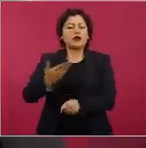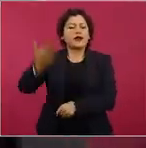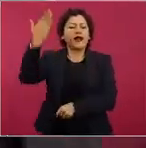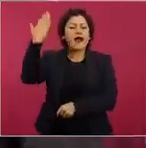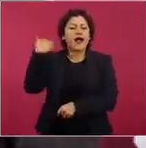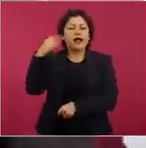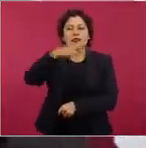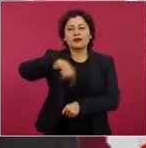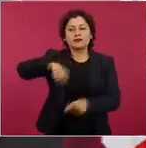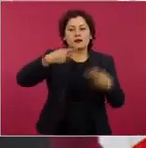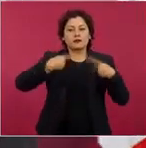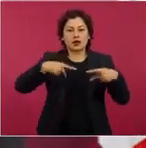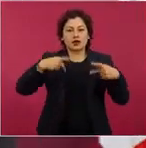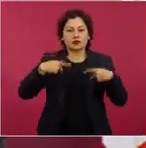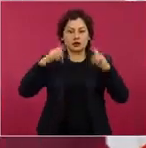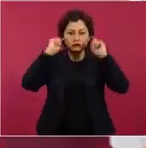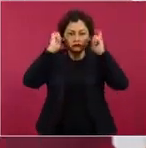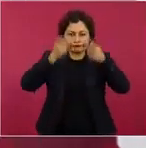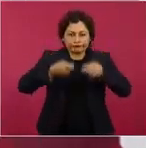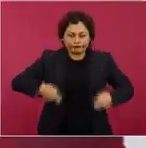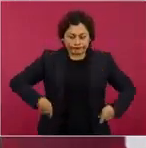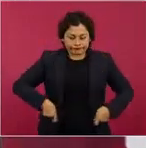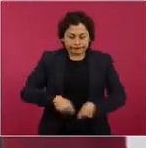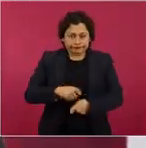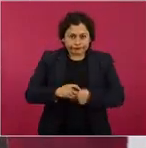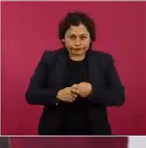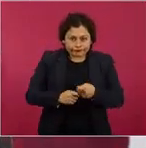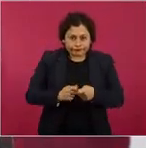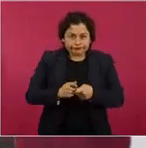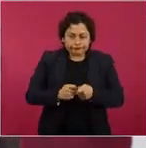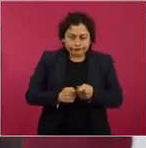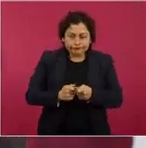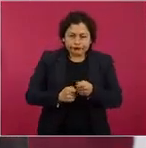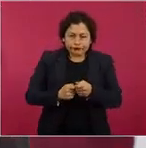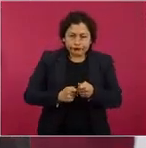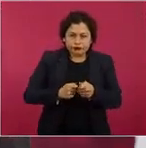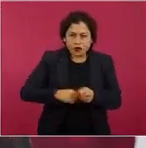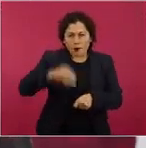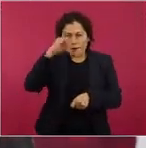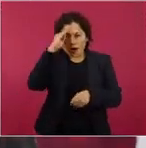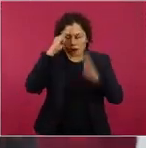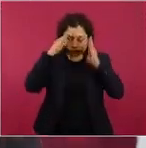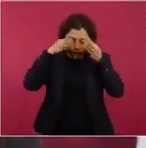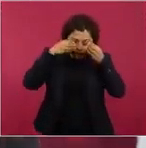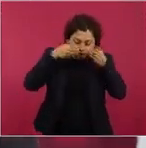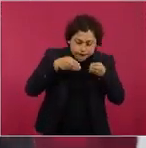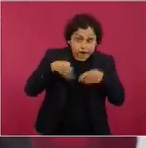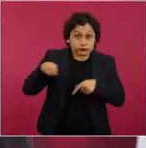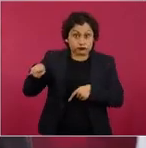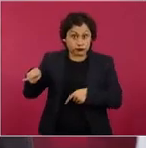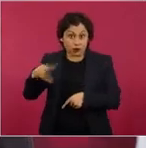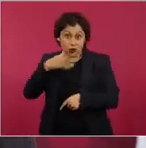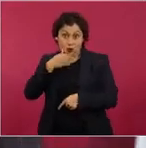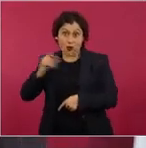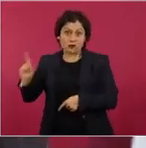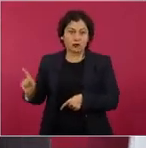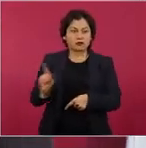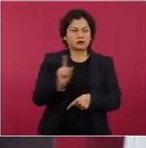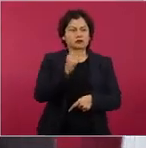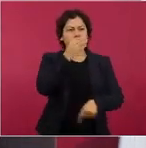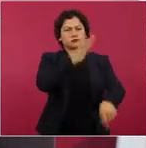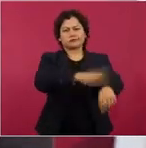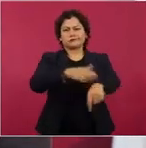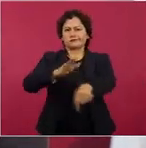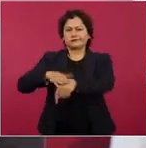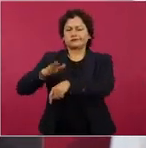en la meditación? Y él resolvió de que de las 24 horas del día